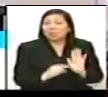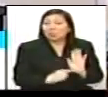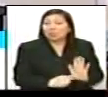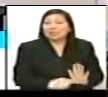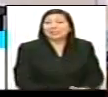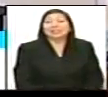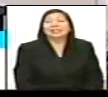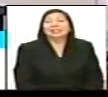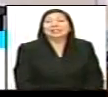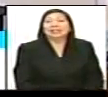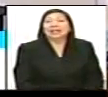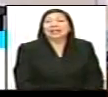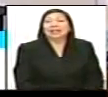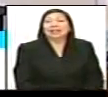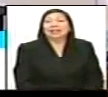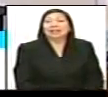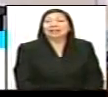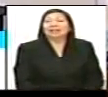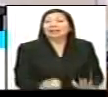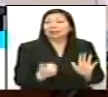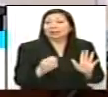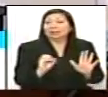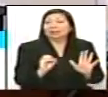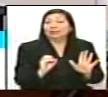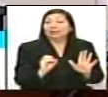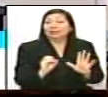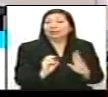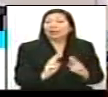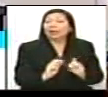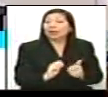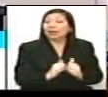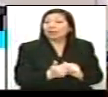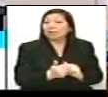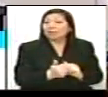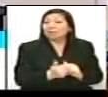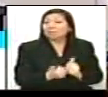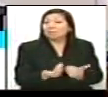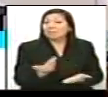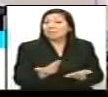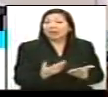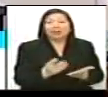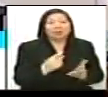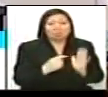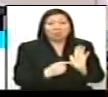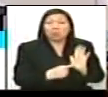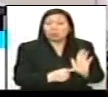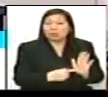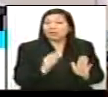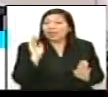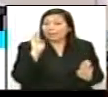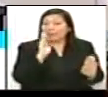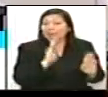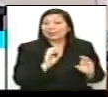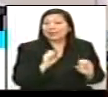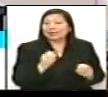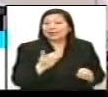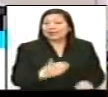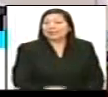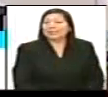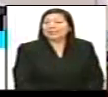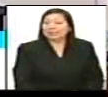Y las 60 reformas que ha mencionado Alberto además es ilustrativo esa preocupación que ha existido,